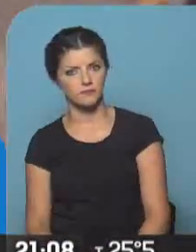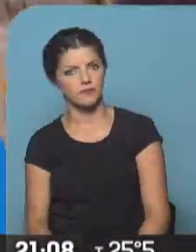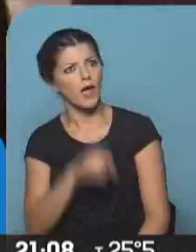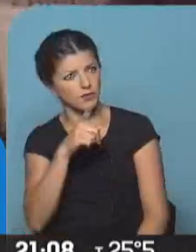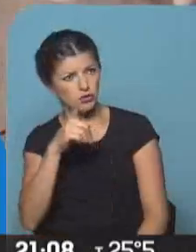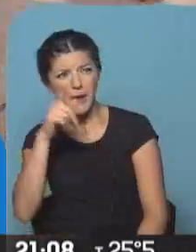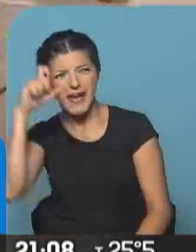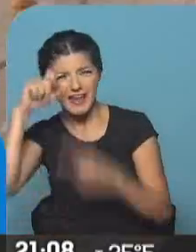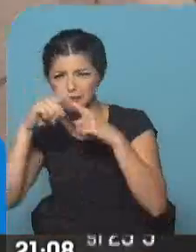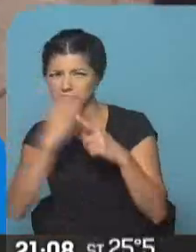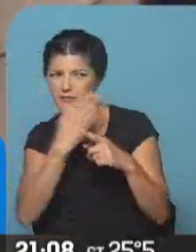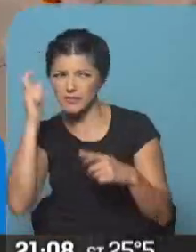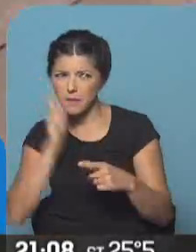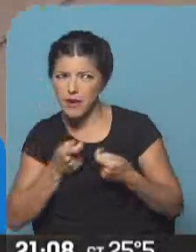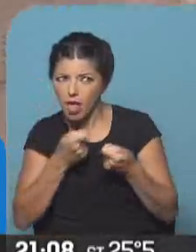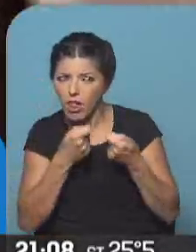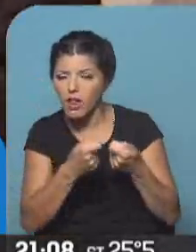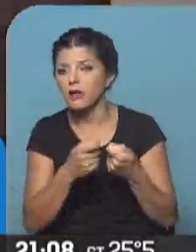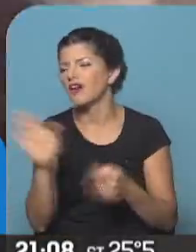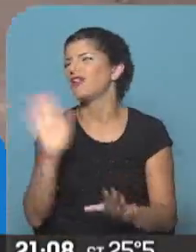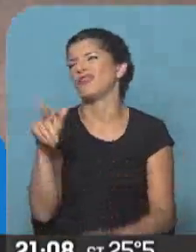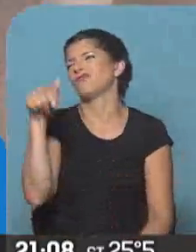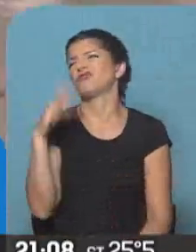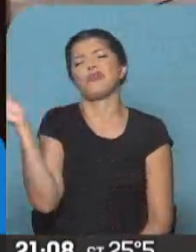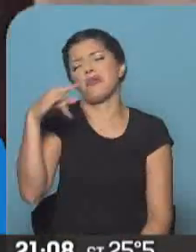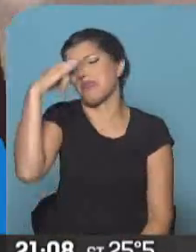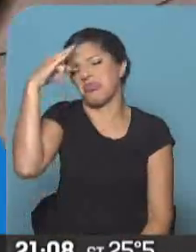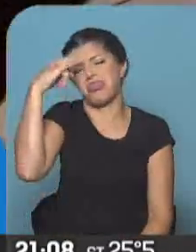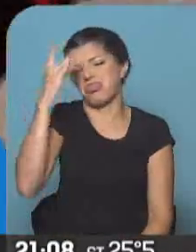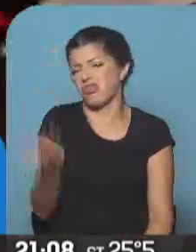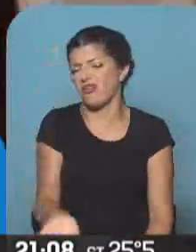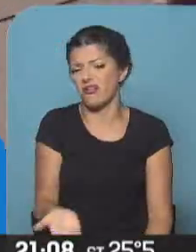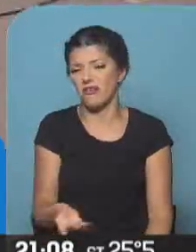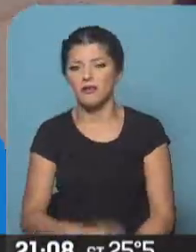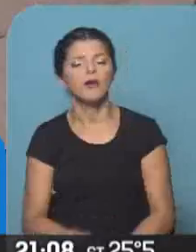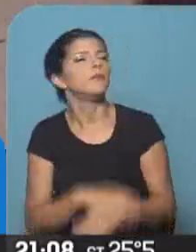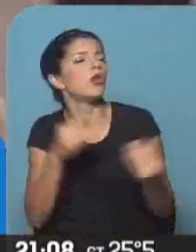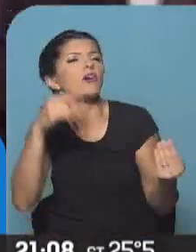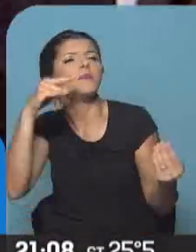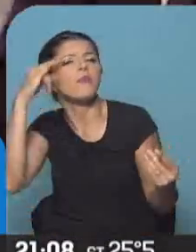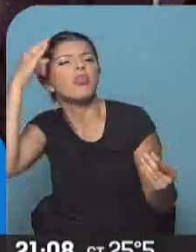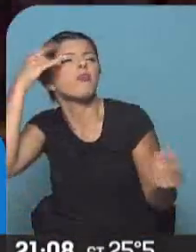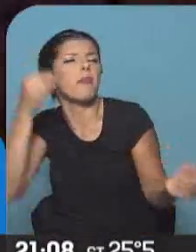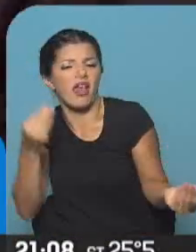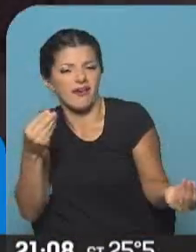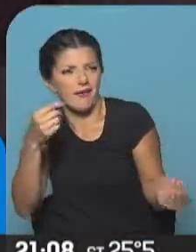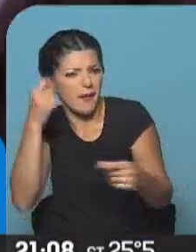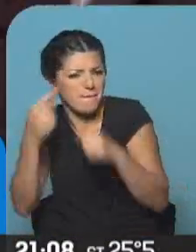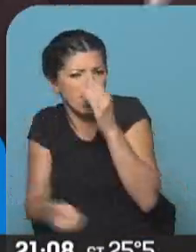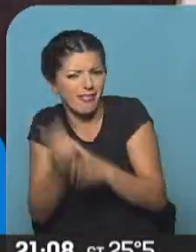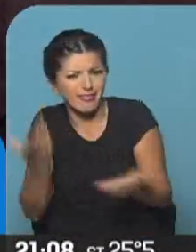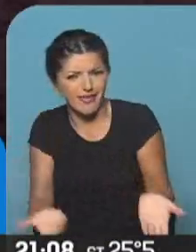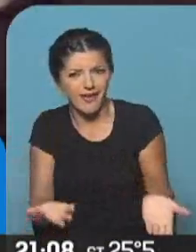doctor Menem para encubrir? Todo eso es un invento de esta gente. ¿Y pues, con qué fin sería este invento? ¿Ha recibido un llamado telefónico de Mundial jamás,